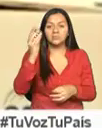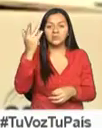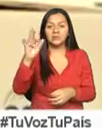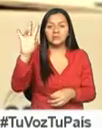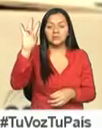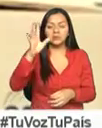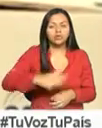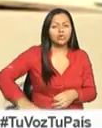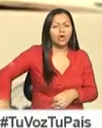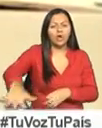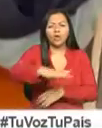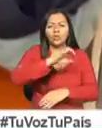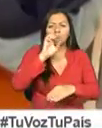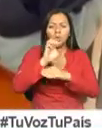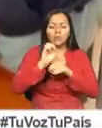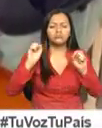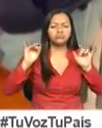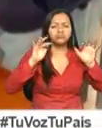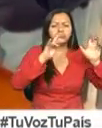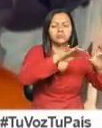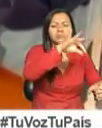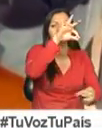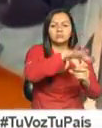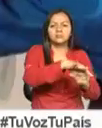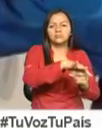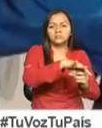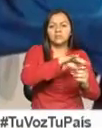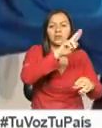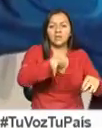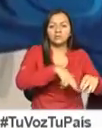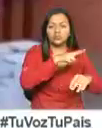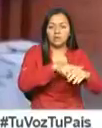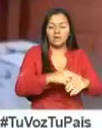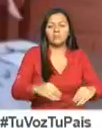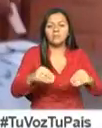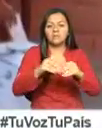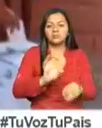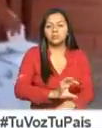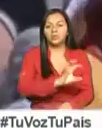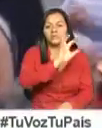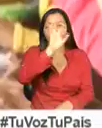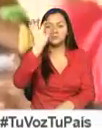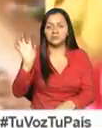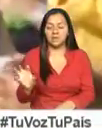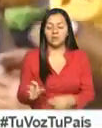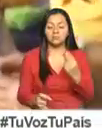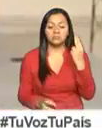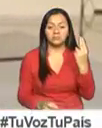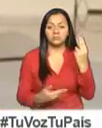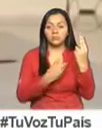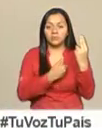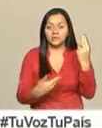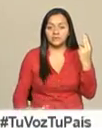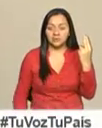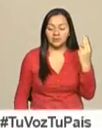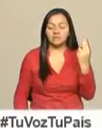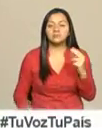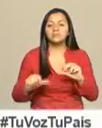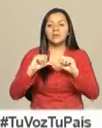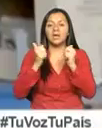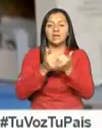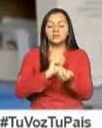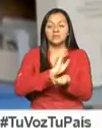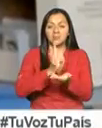el día en que el pueblo ecuatoriano elegirá a las autoridades de carácter nacional y provincial, como el binomio presidencial, asambleístas